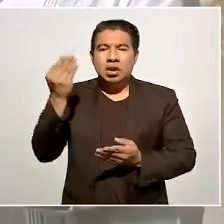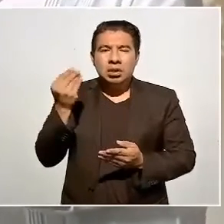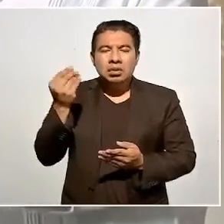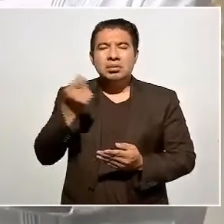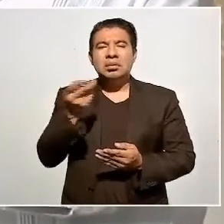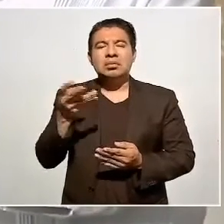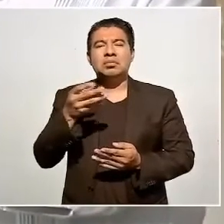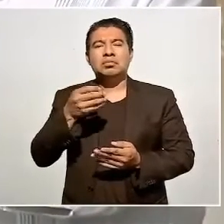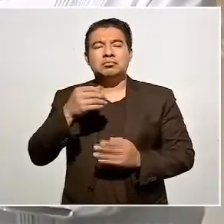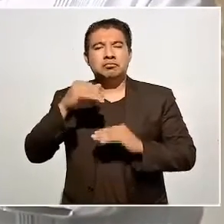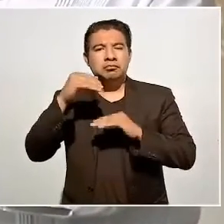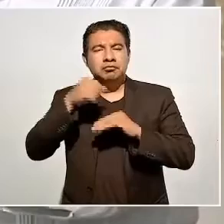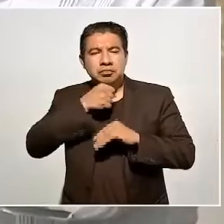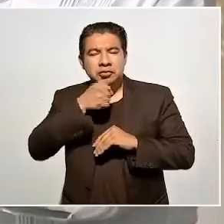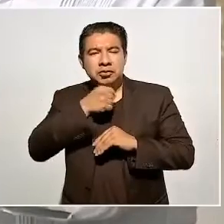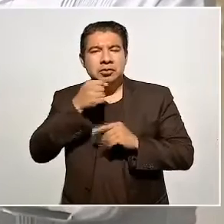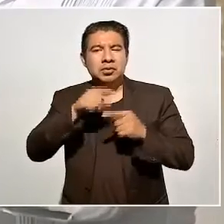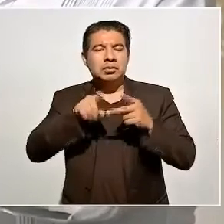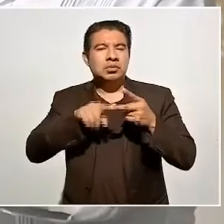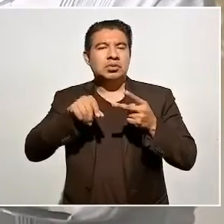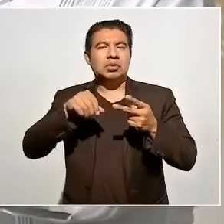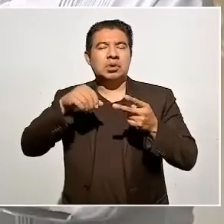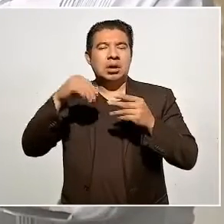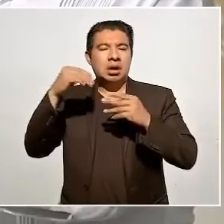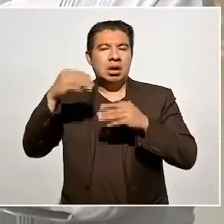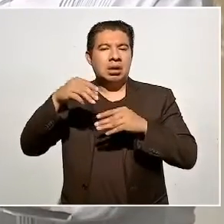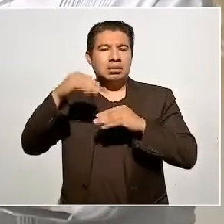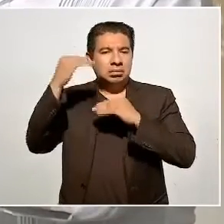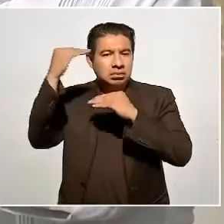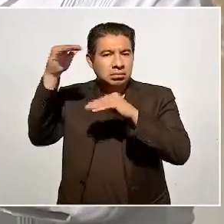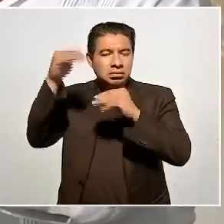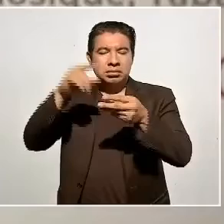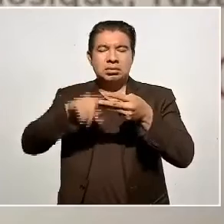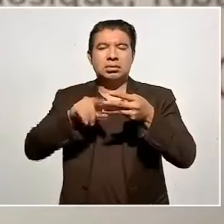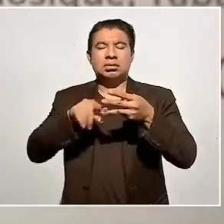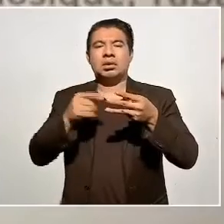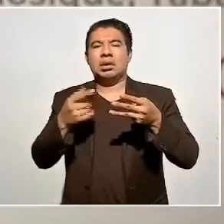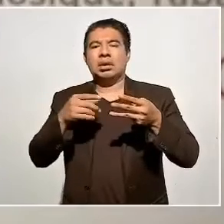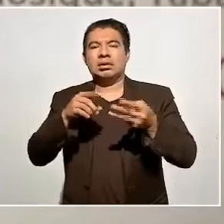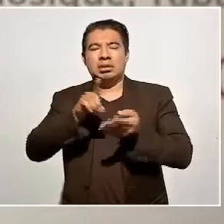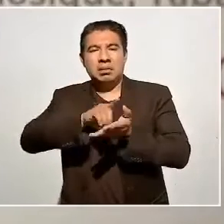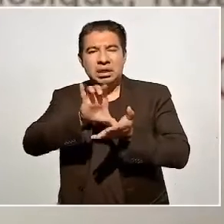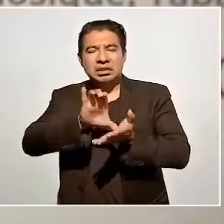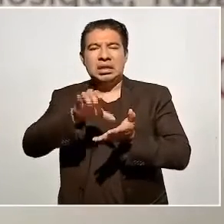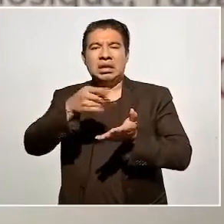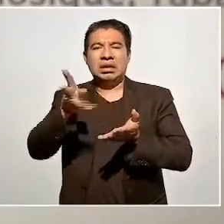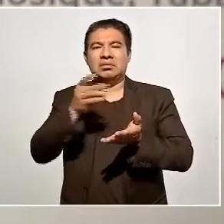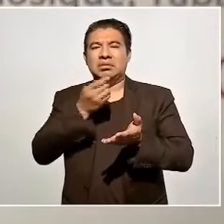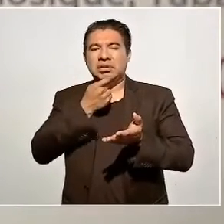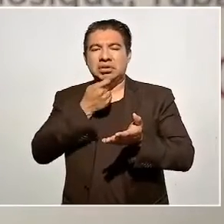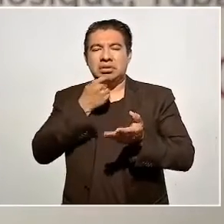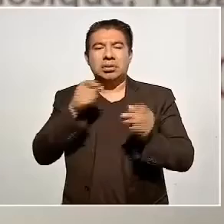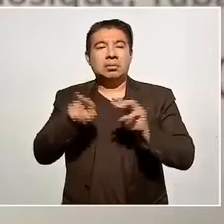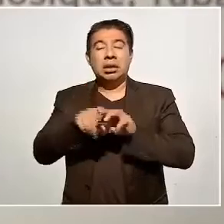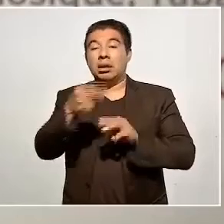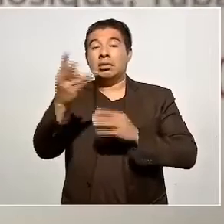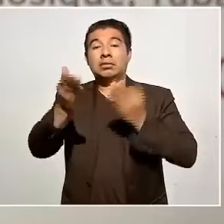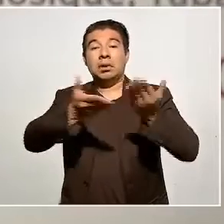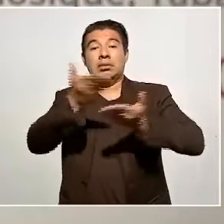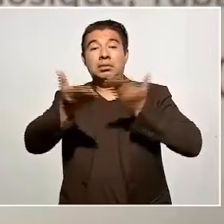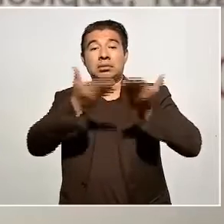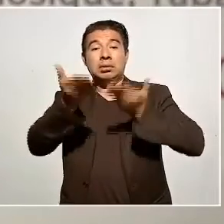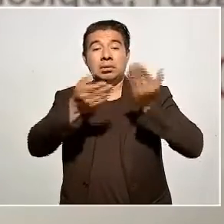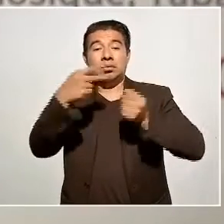mayores, pensiones a niñas, a niños con discapacidad, becas para todos los estudiantes de